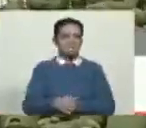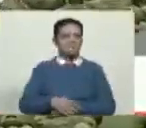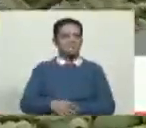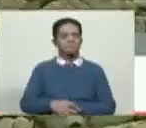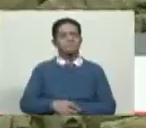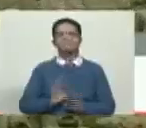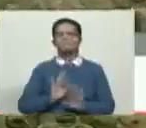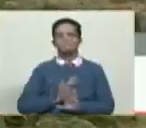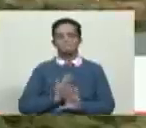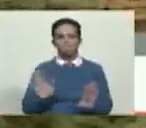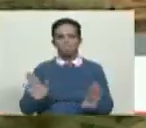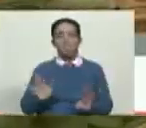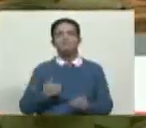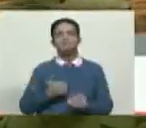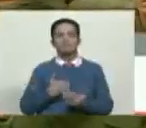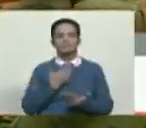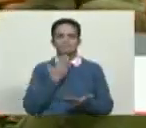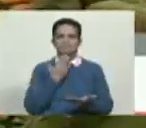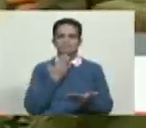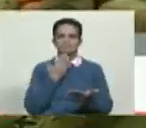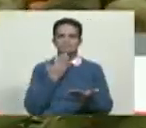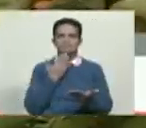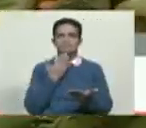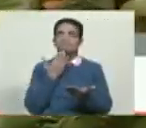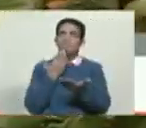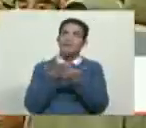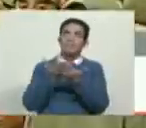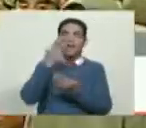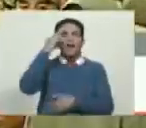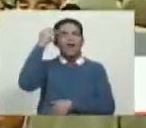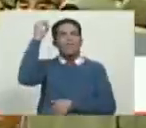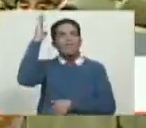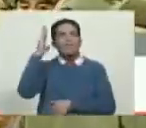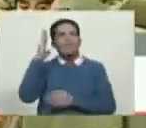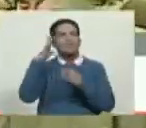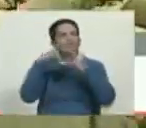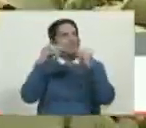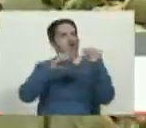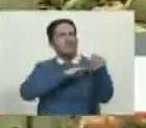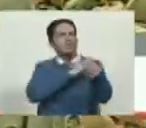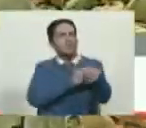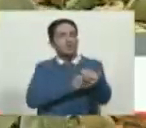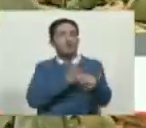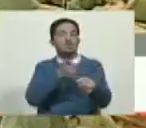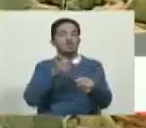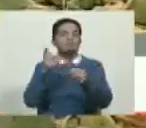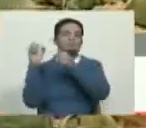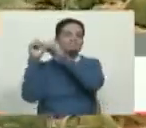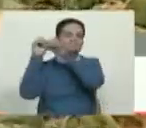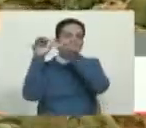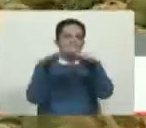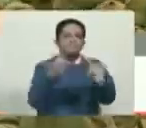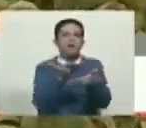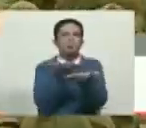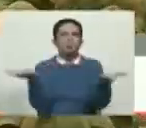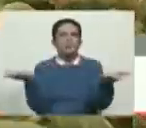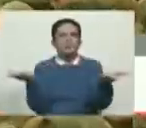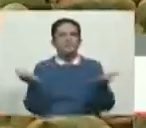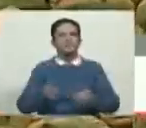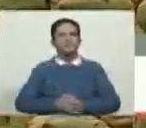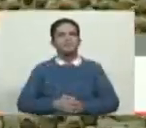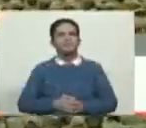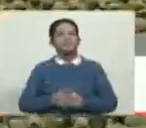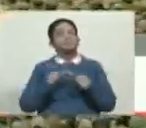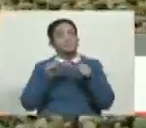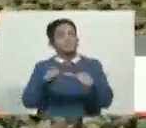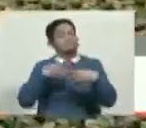queda pedir al Dios Todopoderoso, que los bendiga a todos y a todas. Sigamos